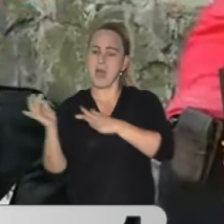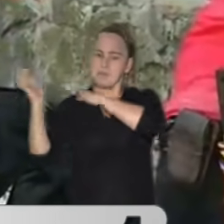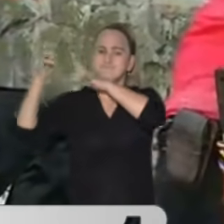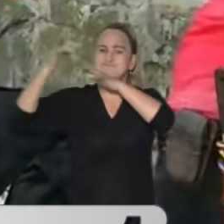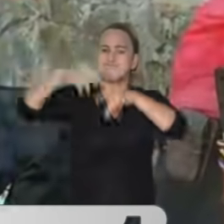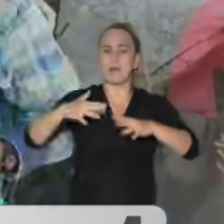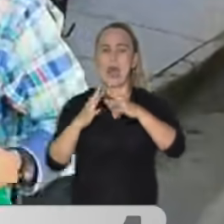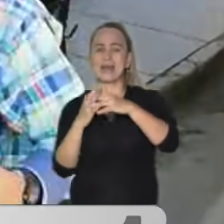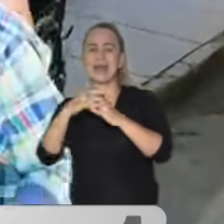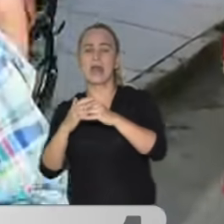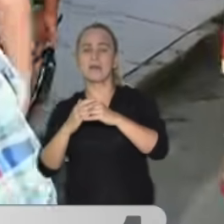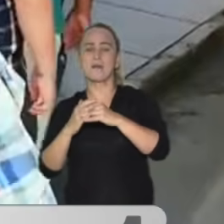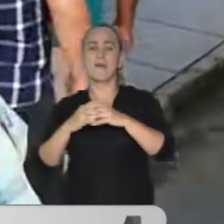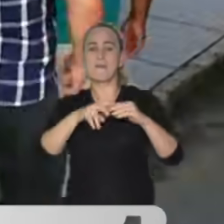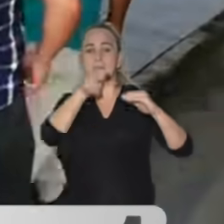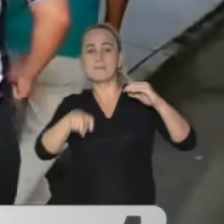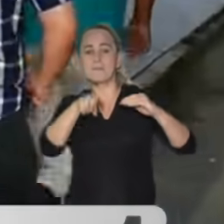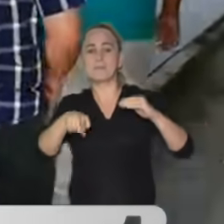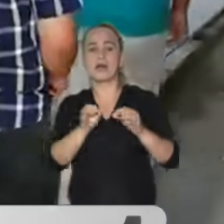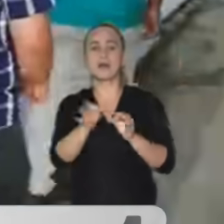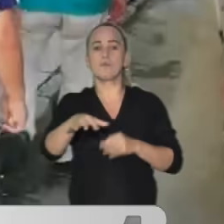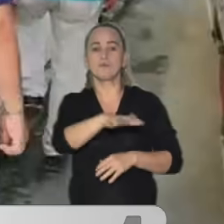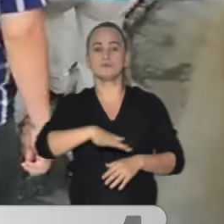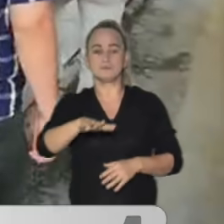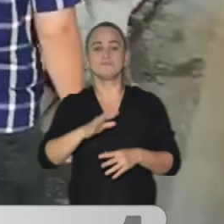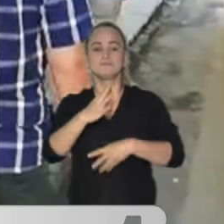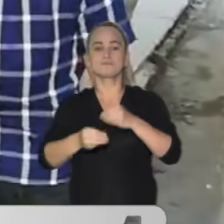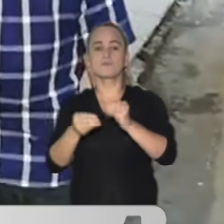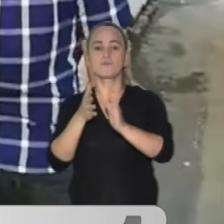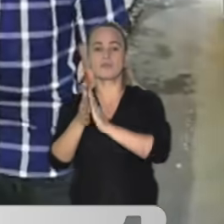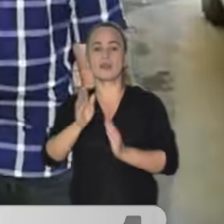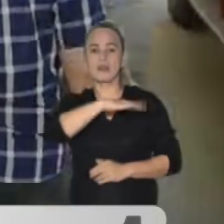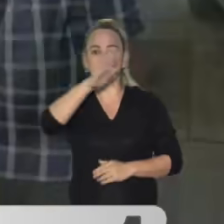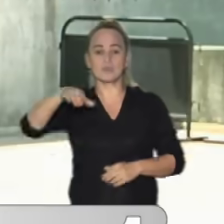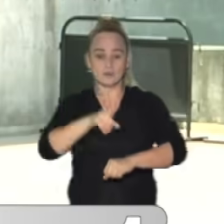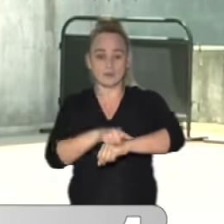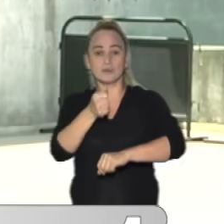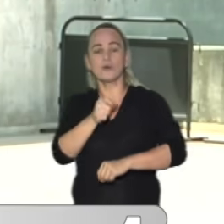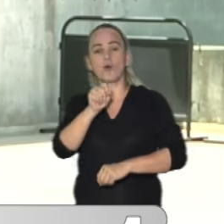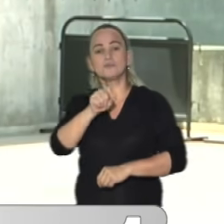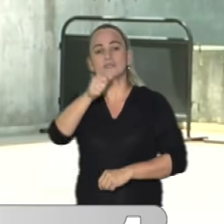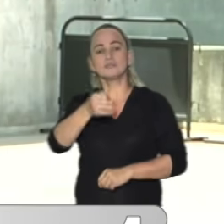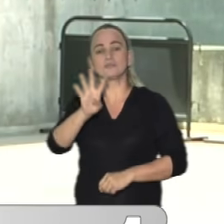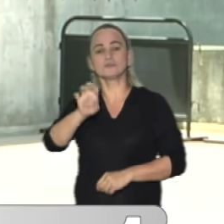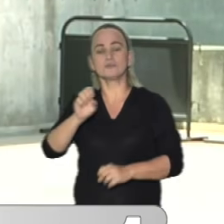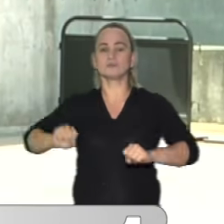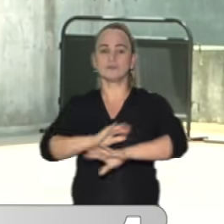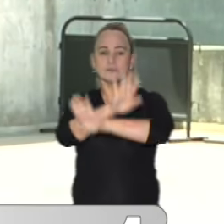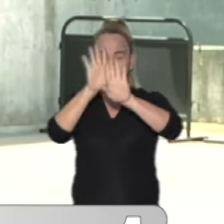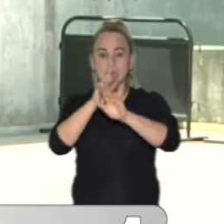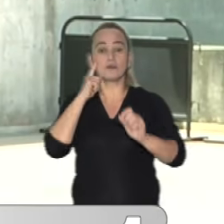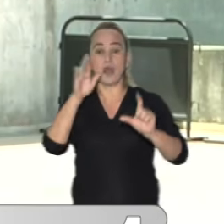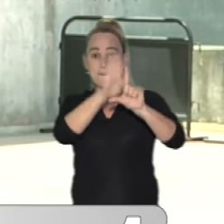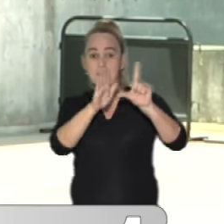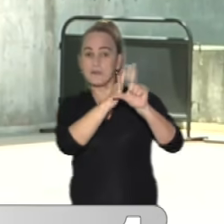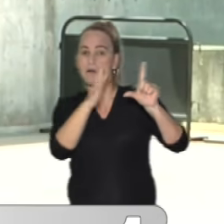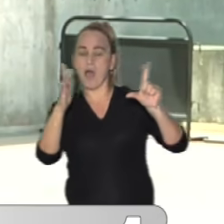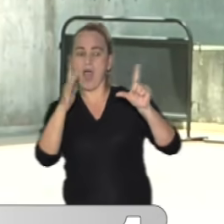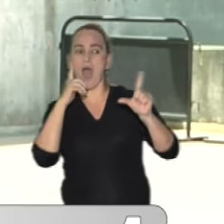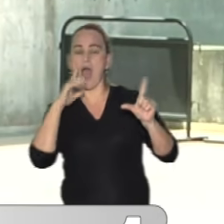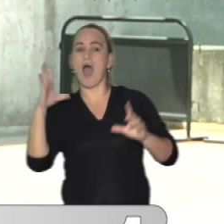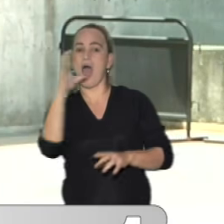en chivas al pueblo. Y en otras noticias de Antioquia, a las 11:18 de la mañana, en video quedó